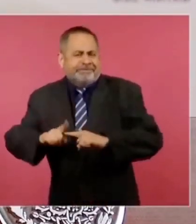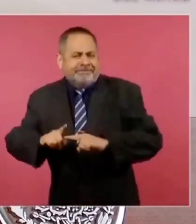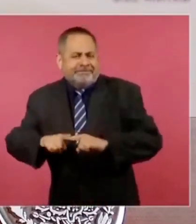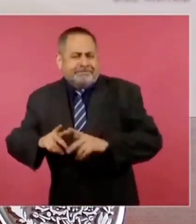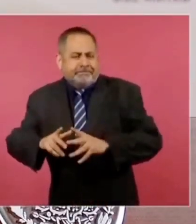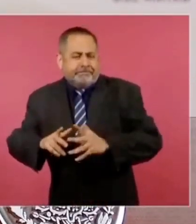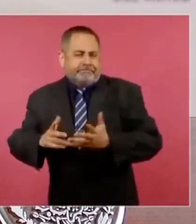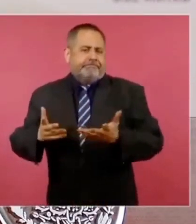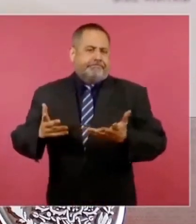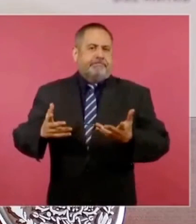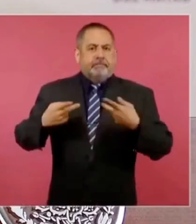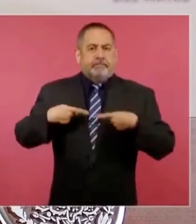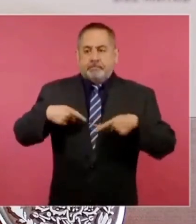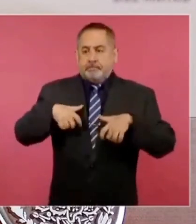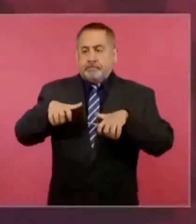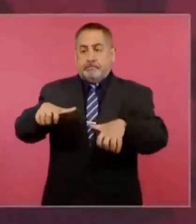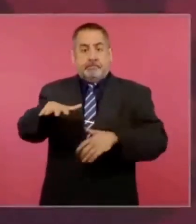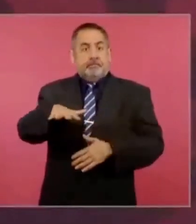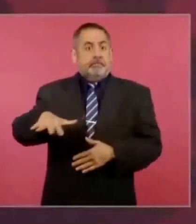El pueblo.